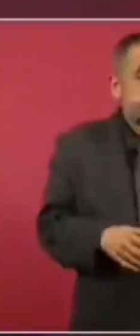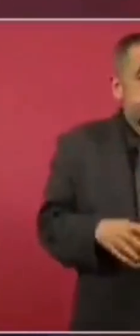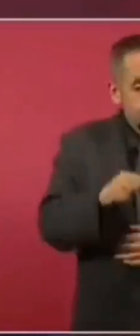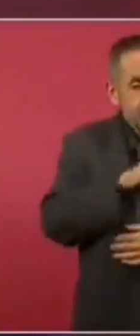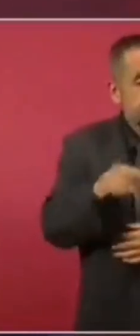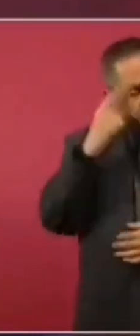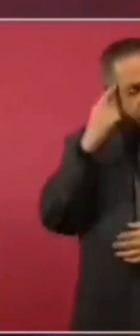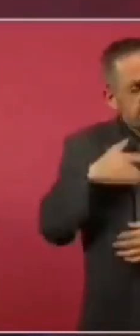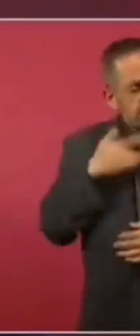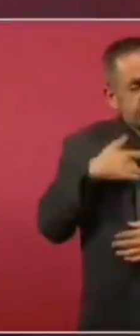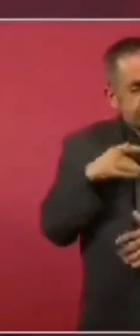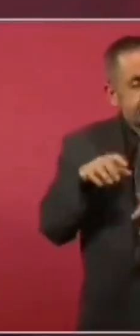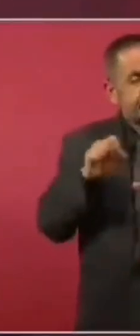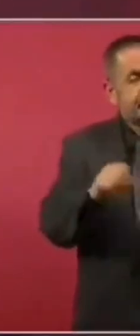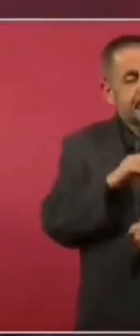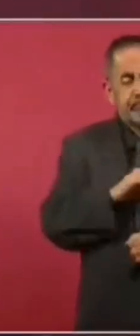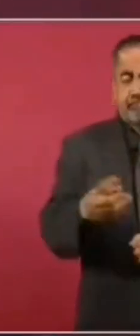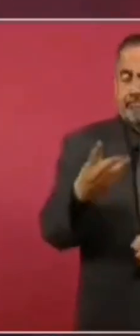alcanzar.